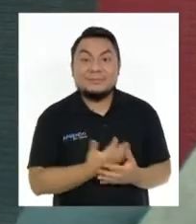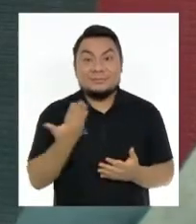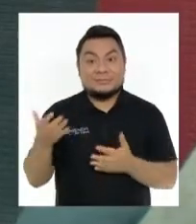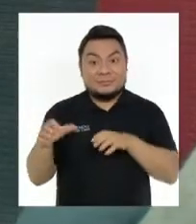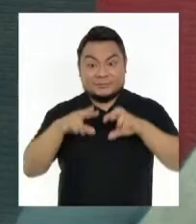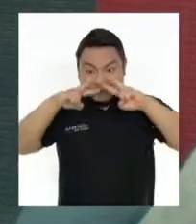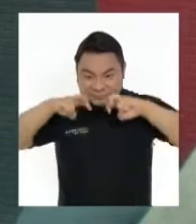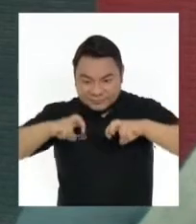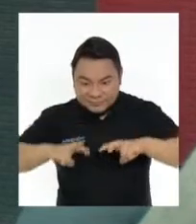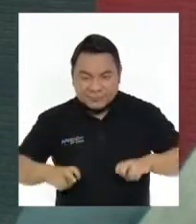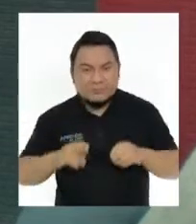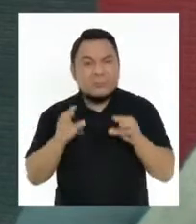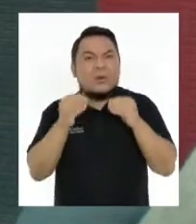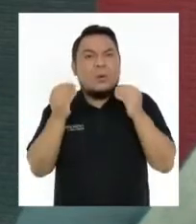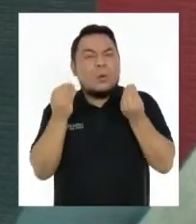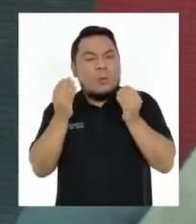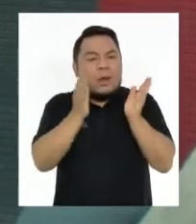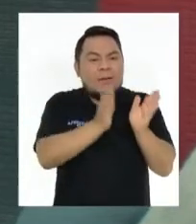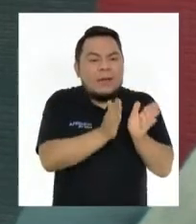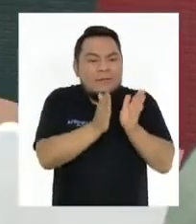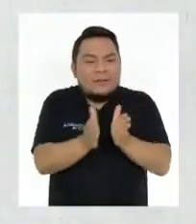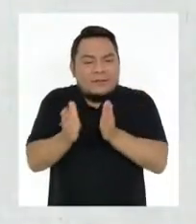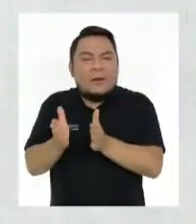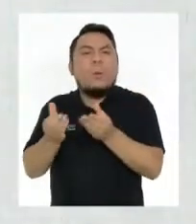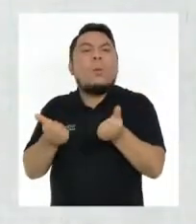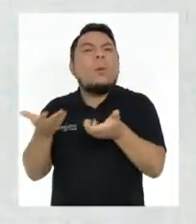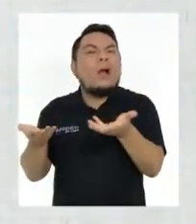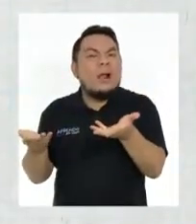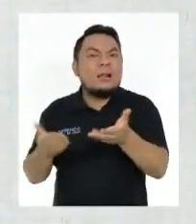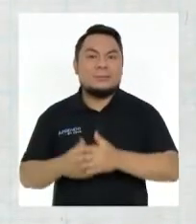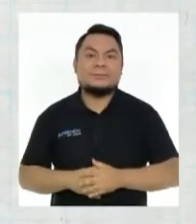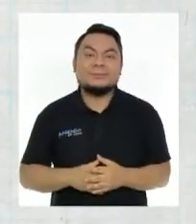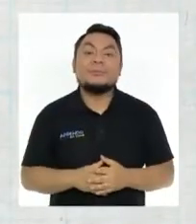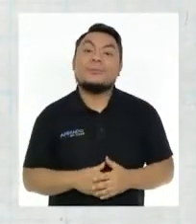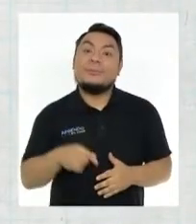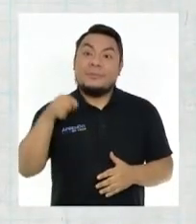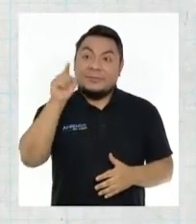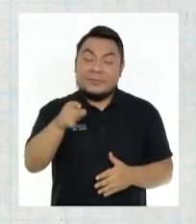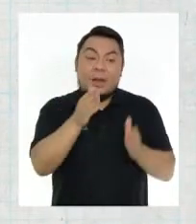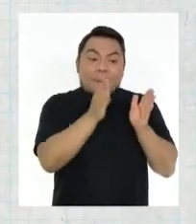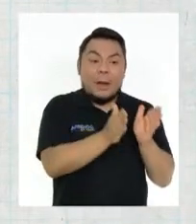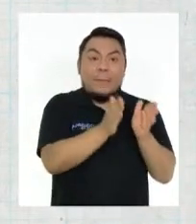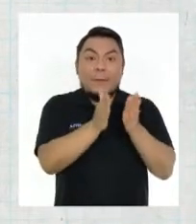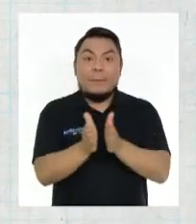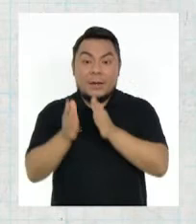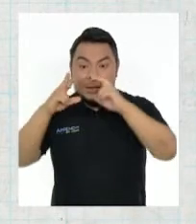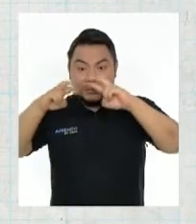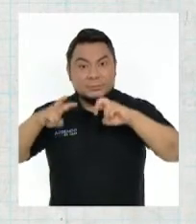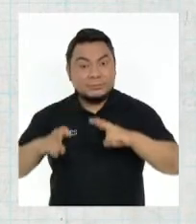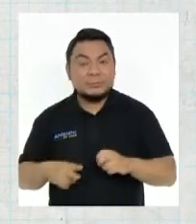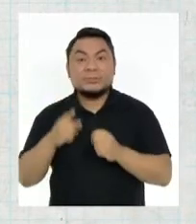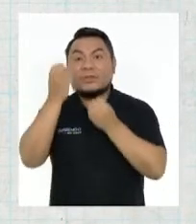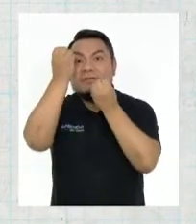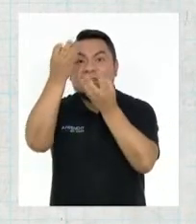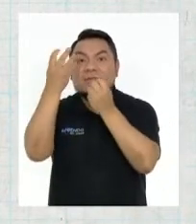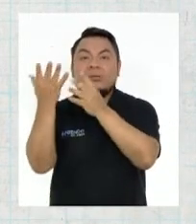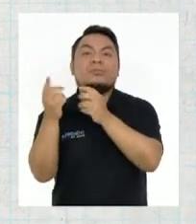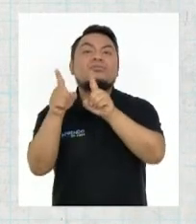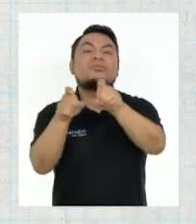investigación estadística, ¿cuáles son las etapas a seguir? Las etapas de la investigación estadística